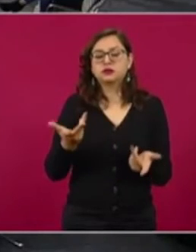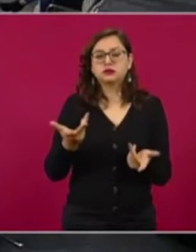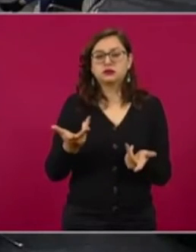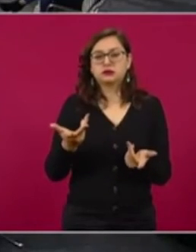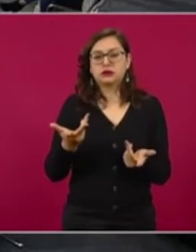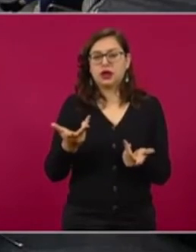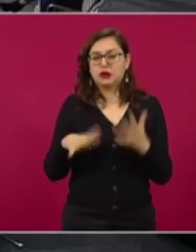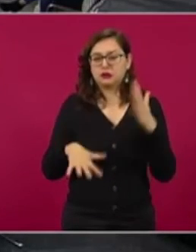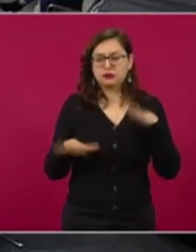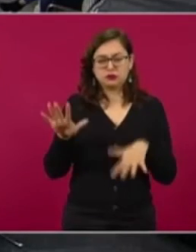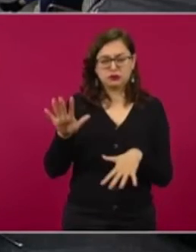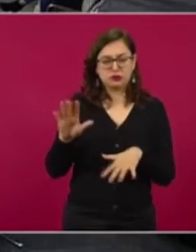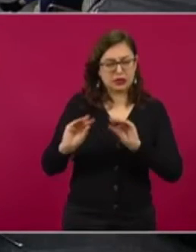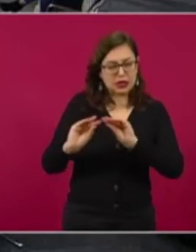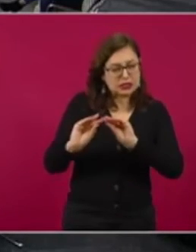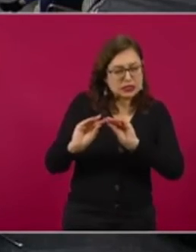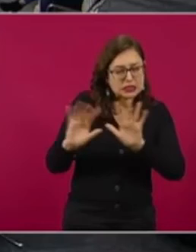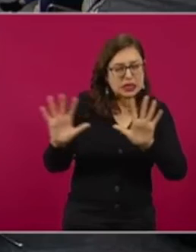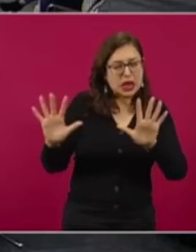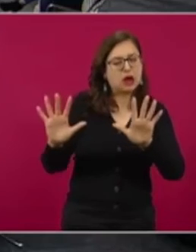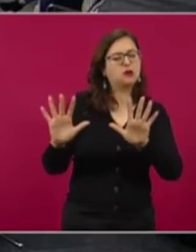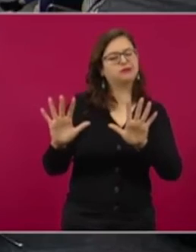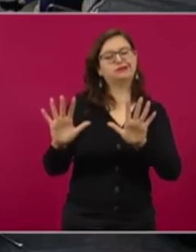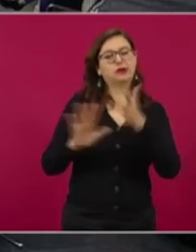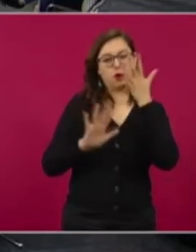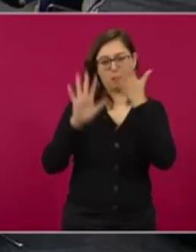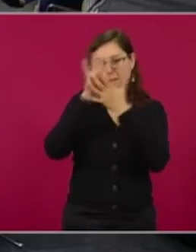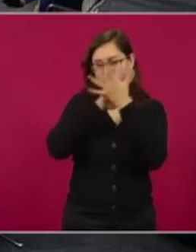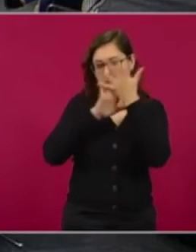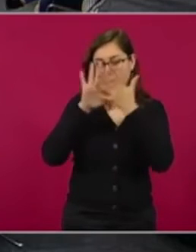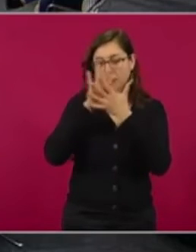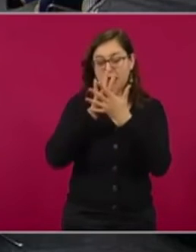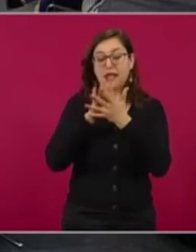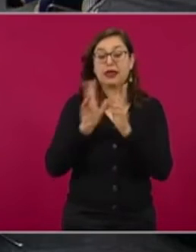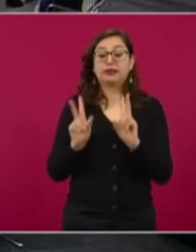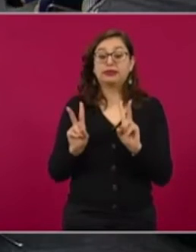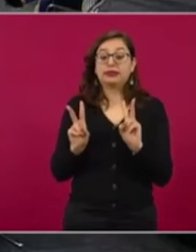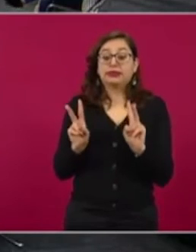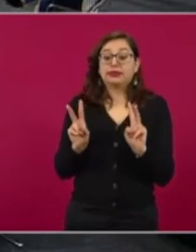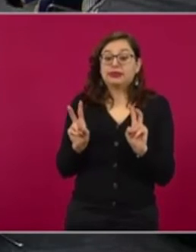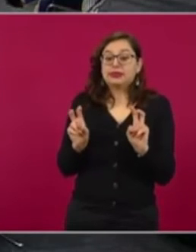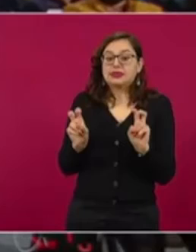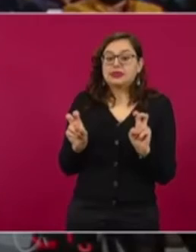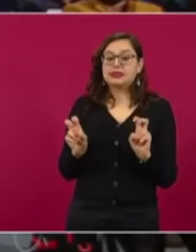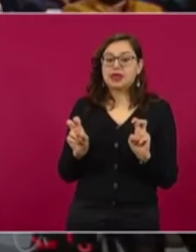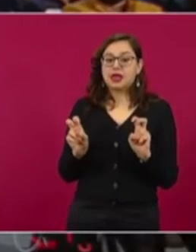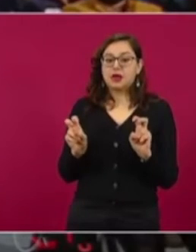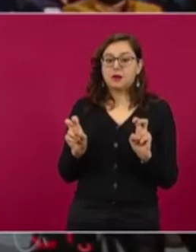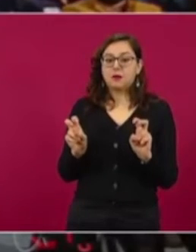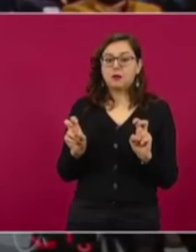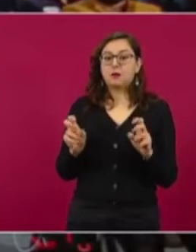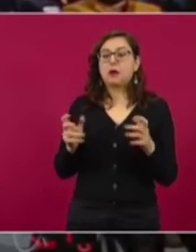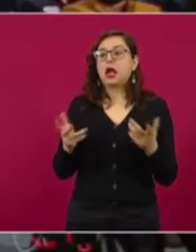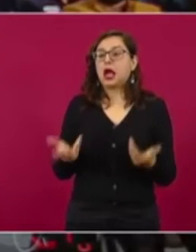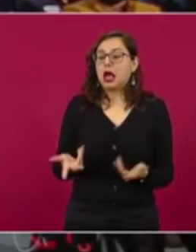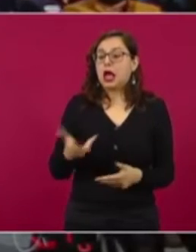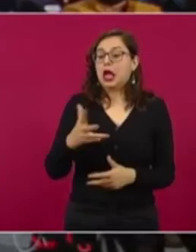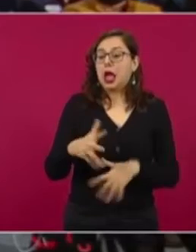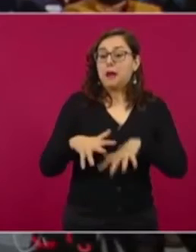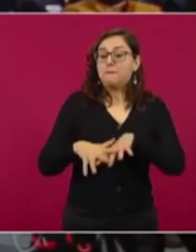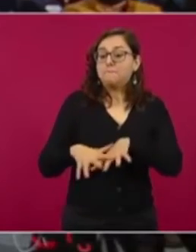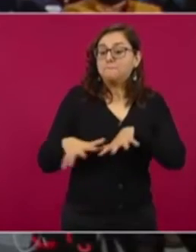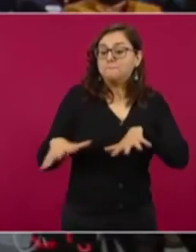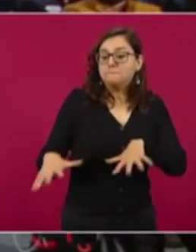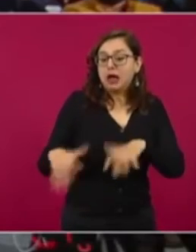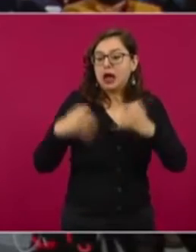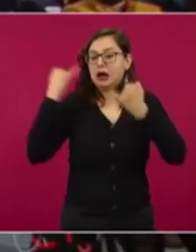claro, todavía usan el tema de que sí llega al mar y sí expiden, y hay un